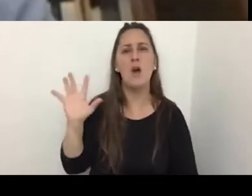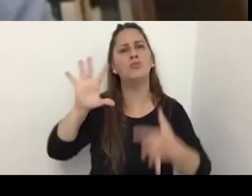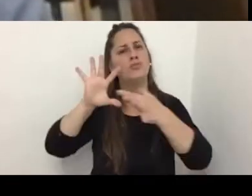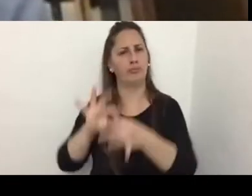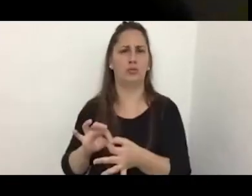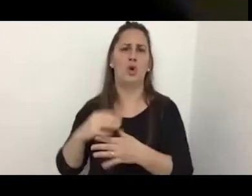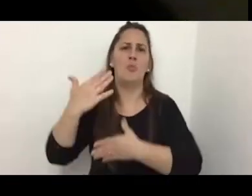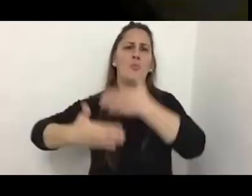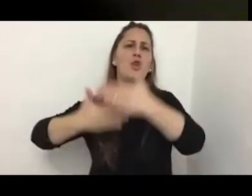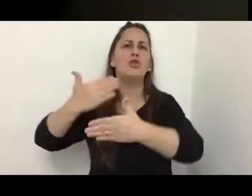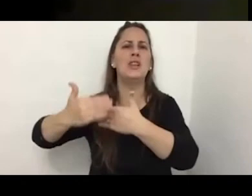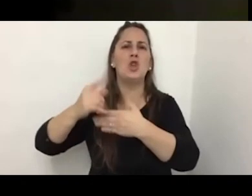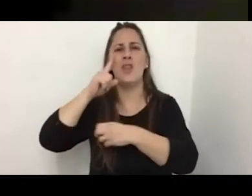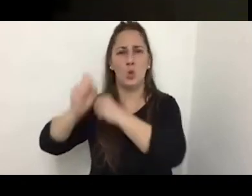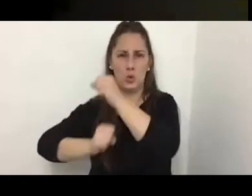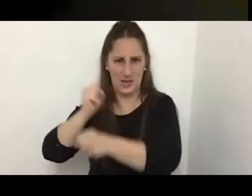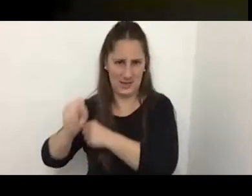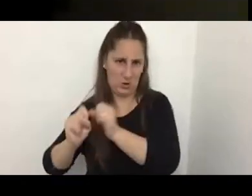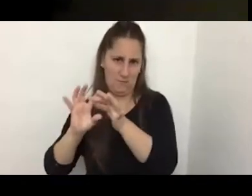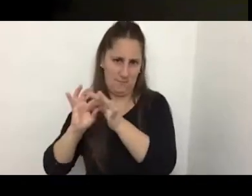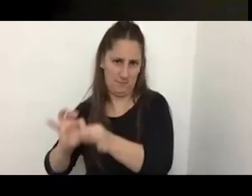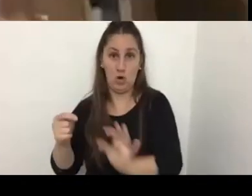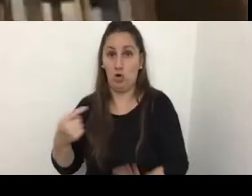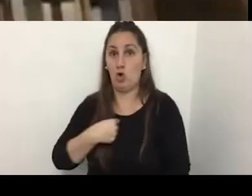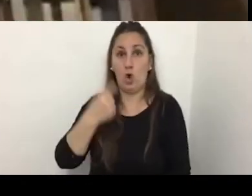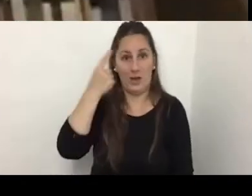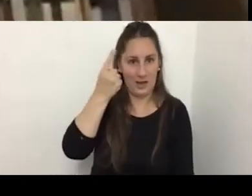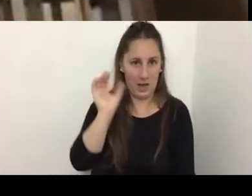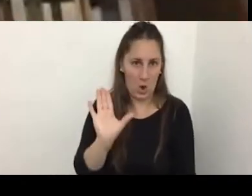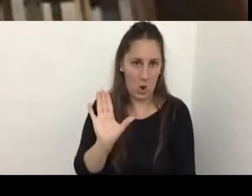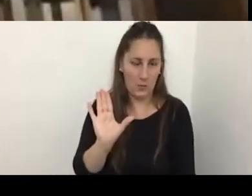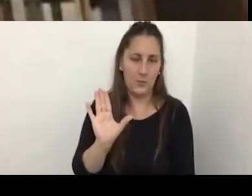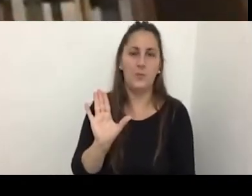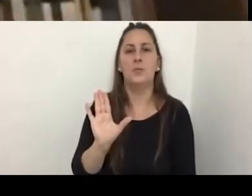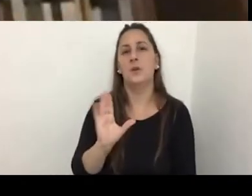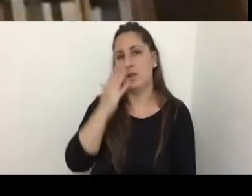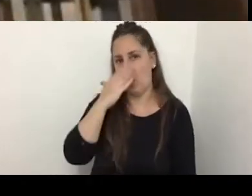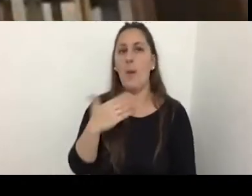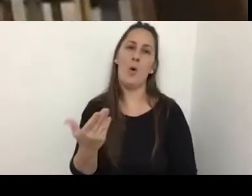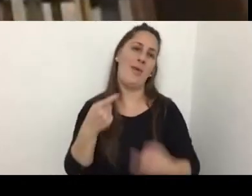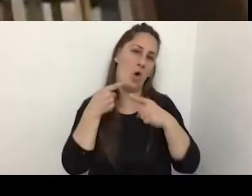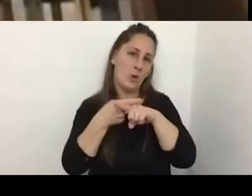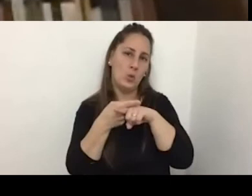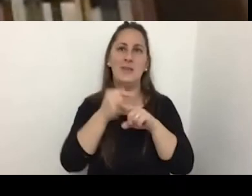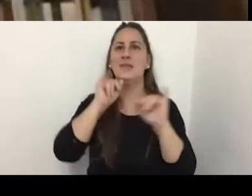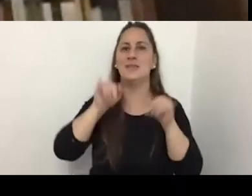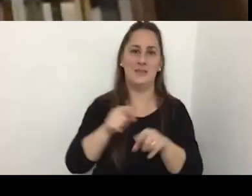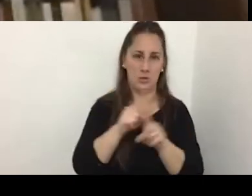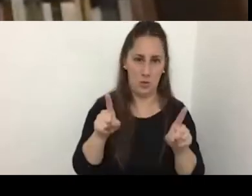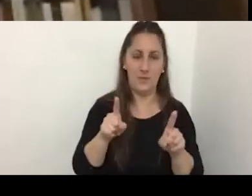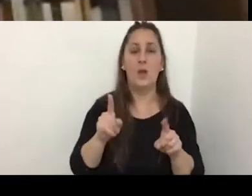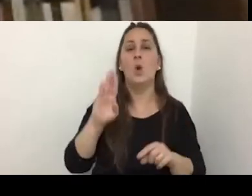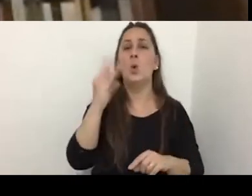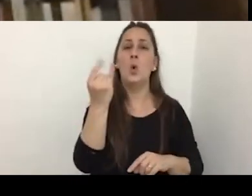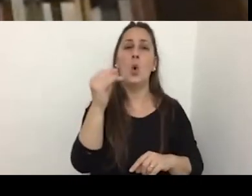de industrialización. Esto es lo que yo creo, ¿no? Después todo esto es discutible desde ya. La burguesía está vinculada en general